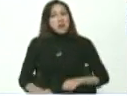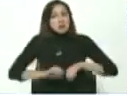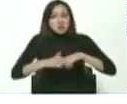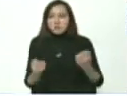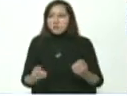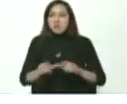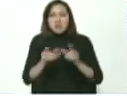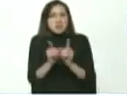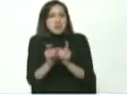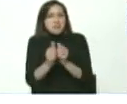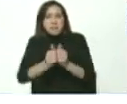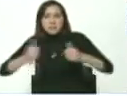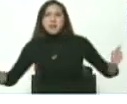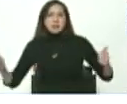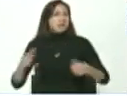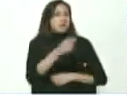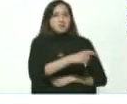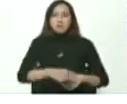pedazos.